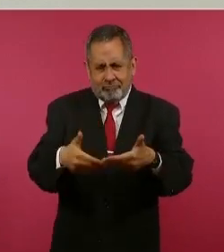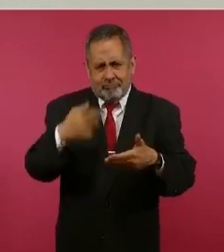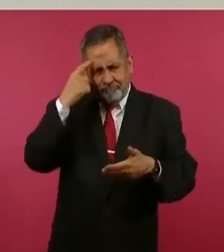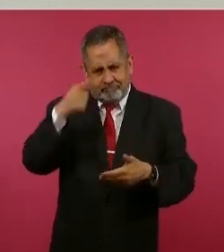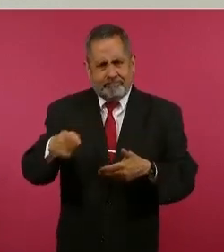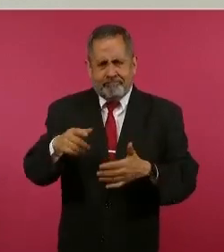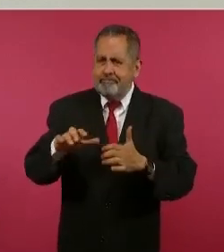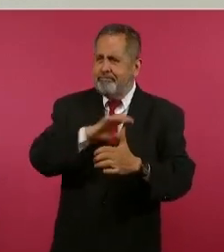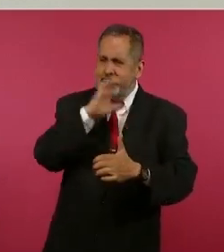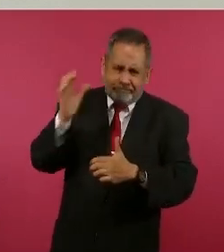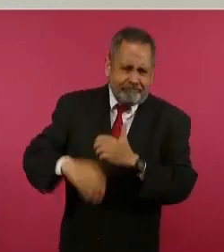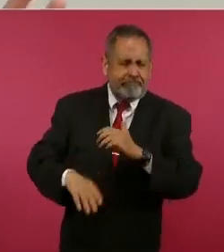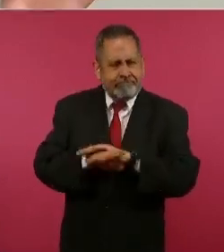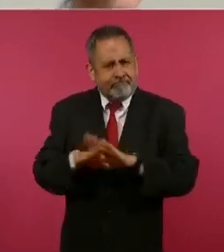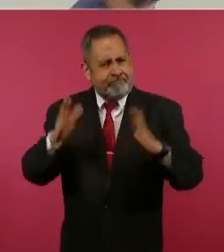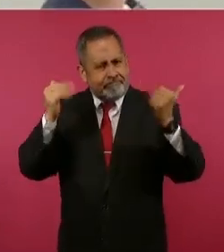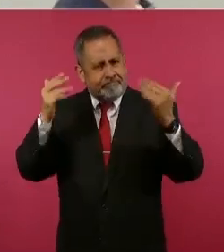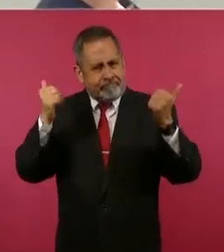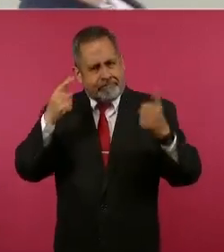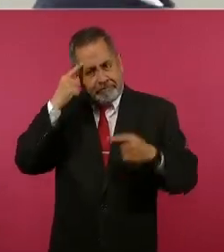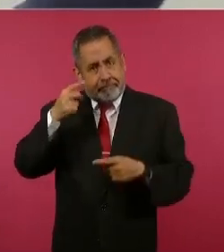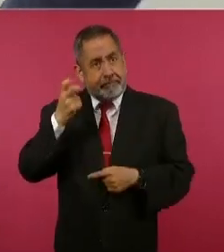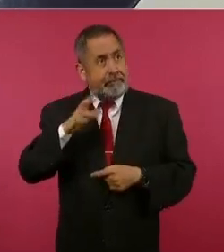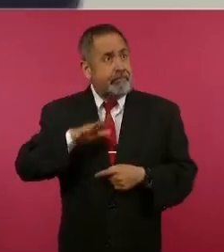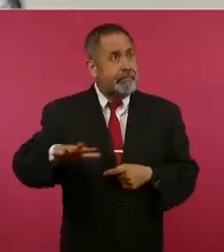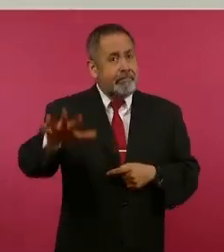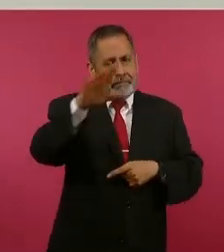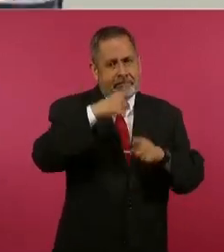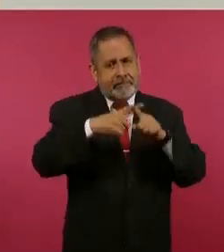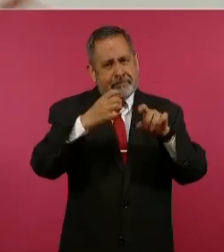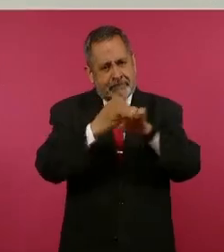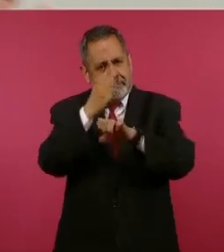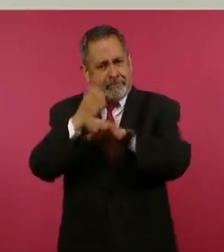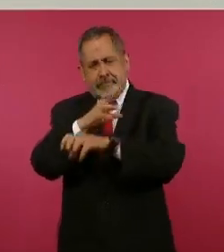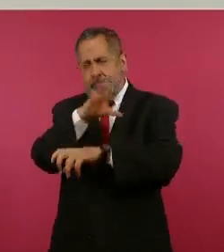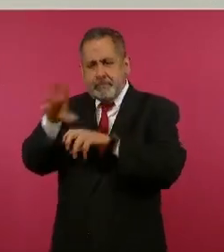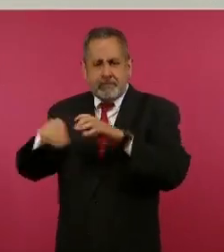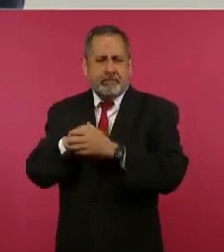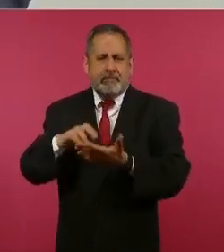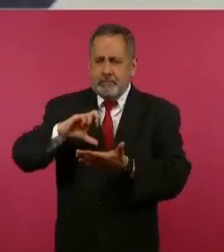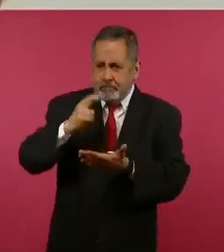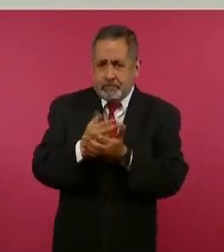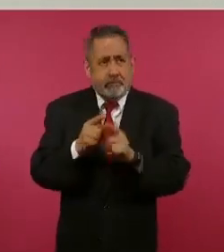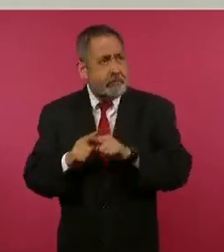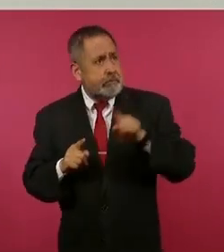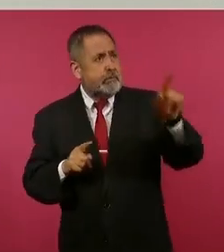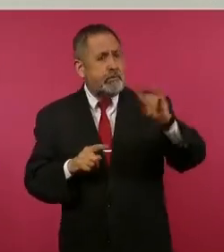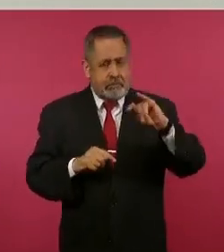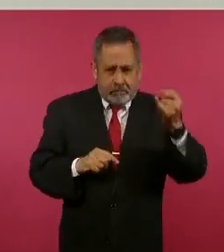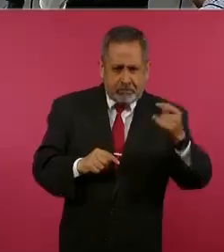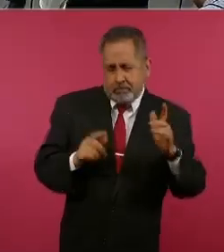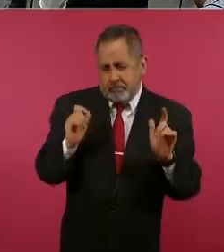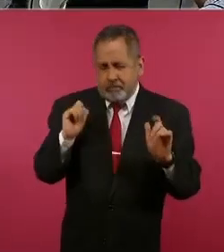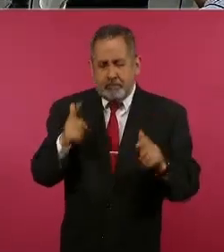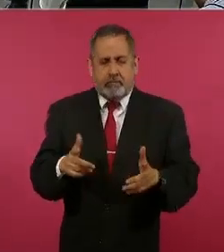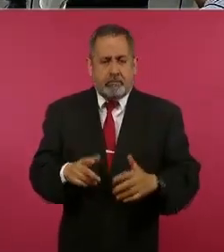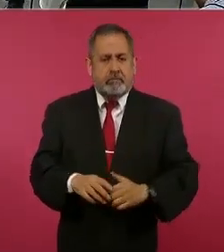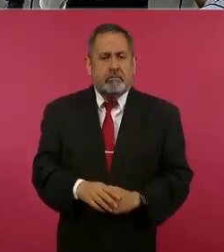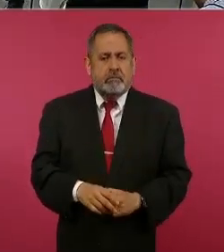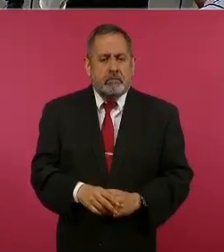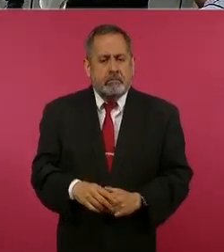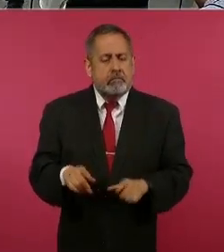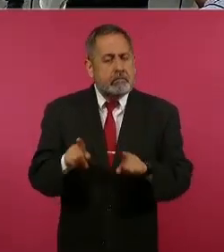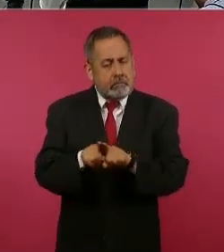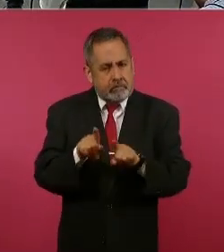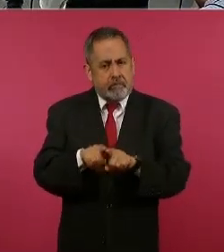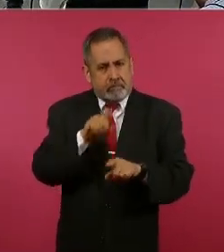para tomarlo como una despedida a esa gente de cada uno de los estados, ¿no? Desde Chetumal hasta Tijuana, por decirlo así. Y a la